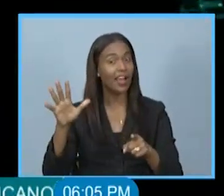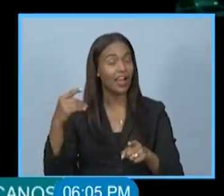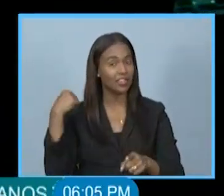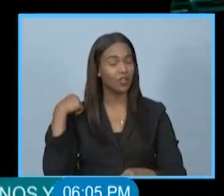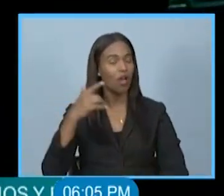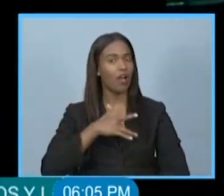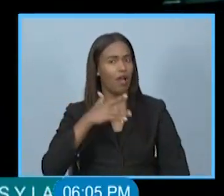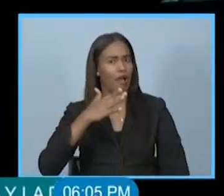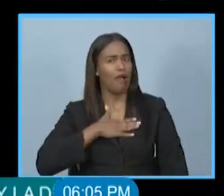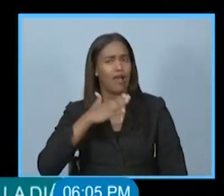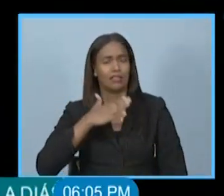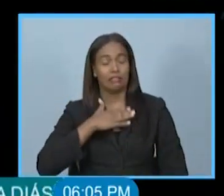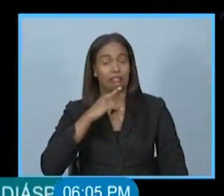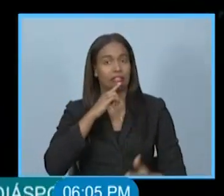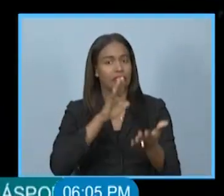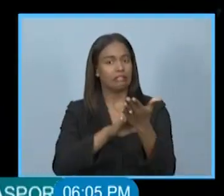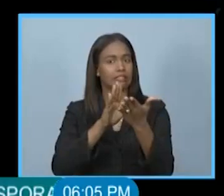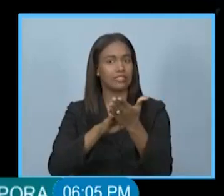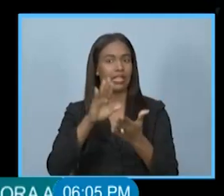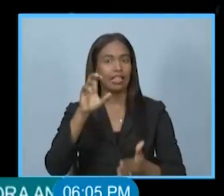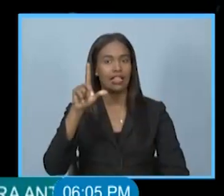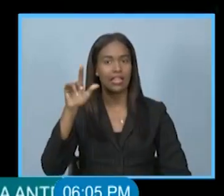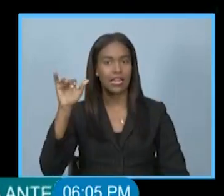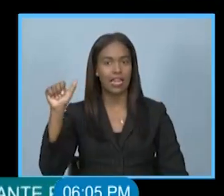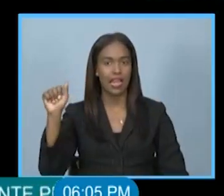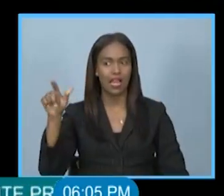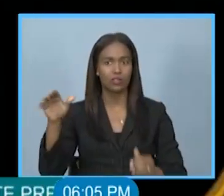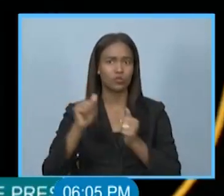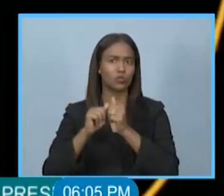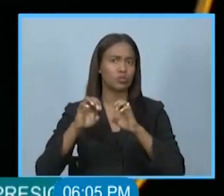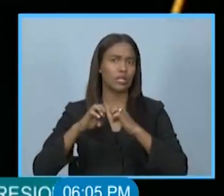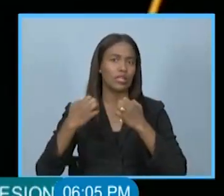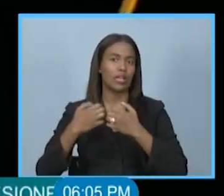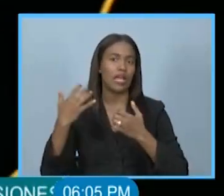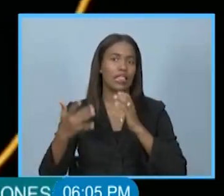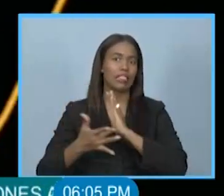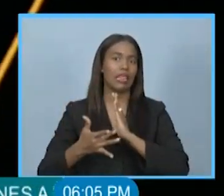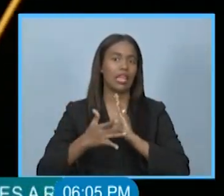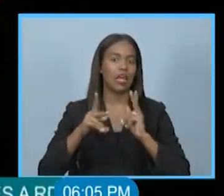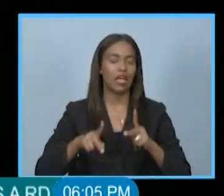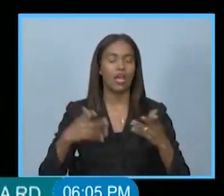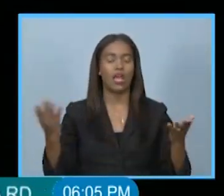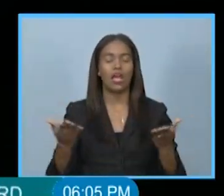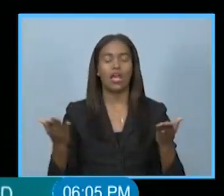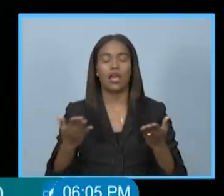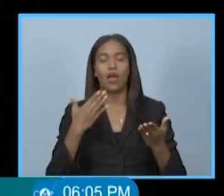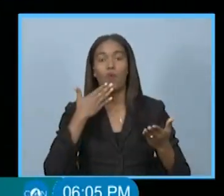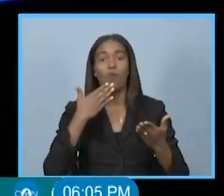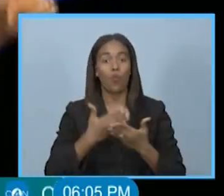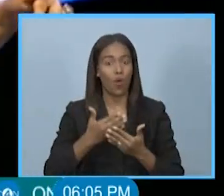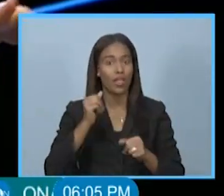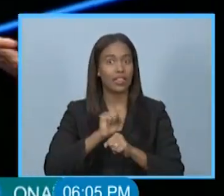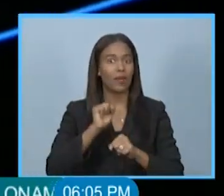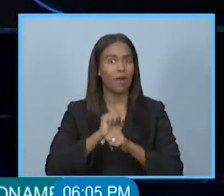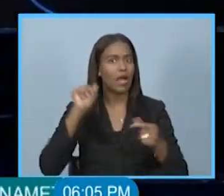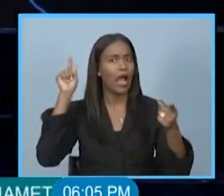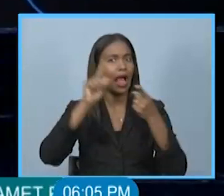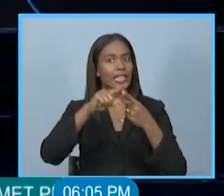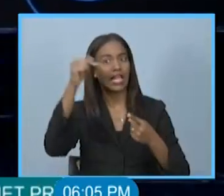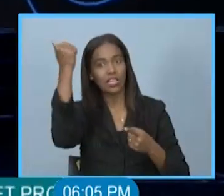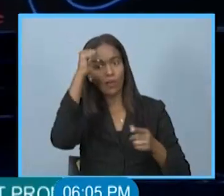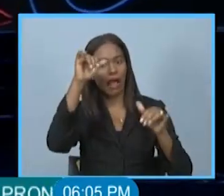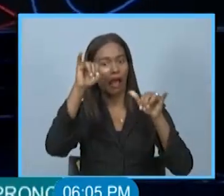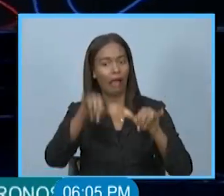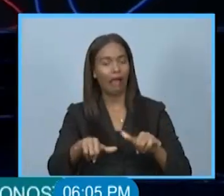estoy contenta felicito dilenia y todo este gran equipo de técnicos que está pues presto para hasta el domingo señores internarse